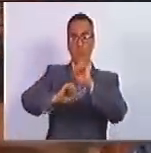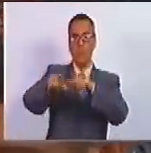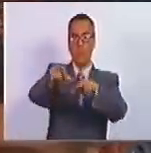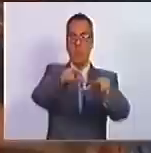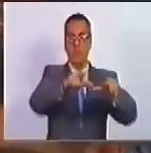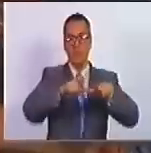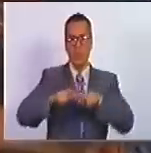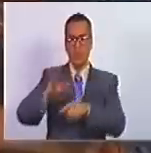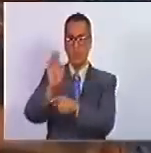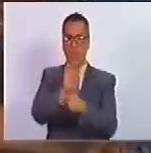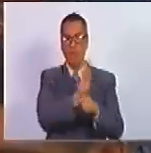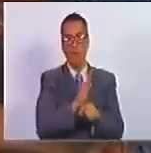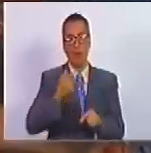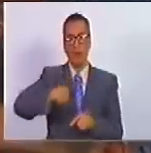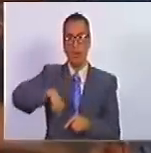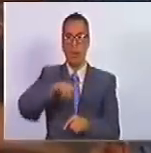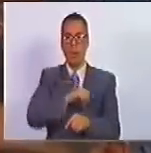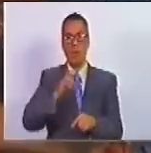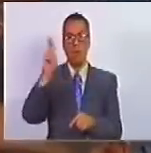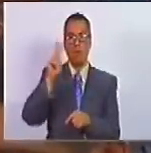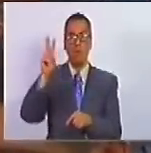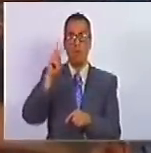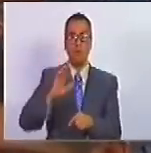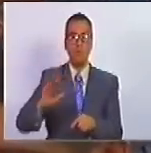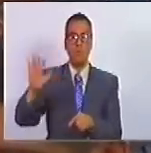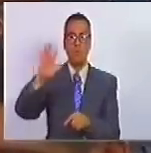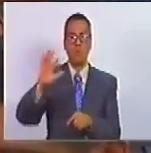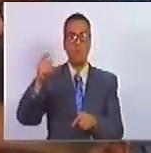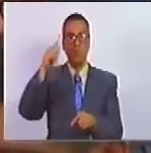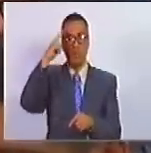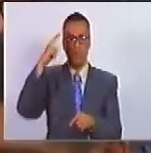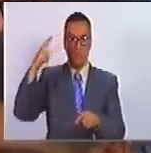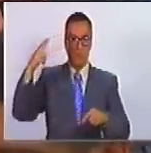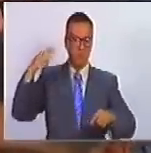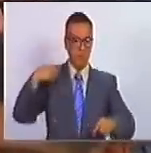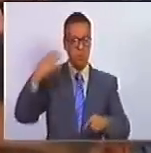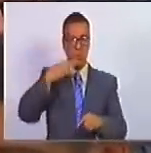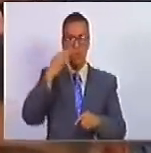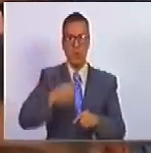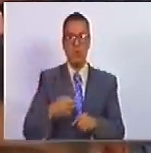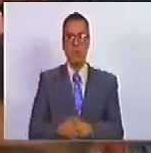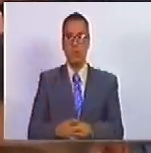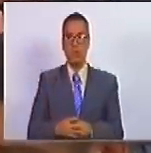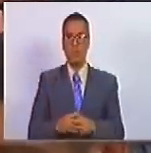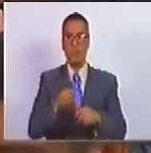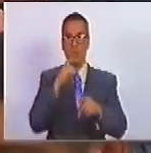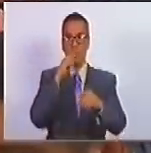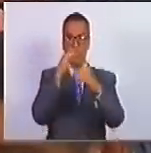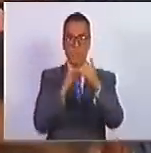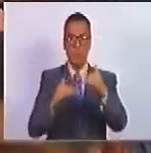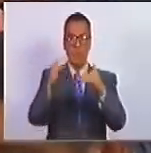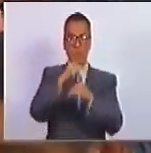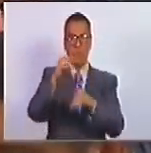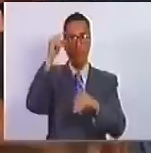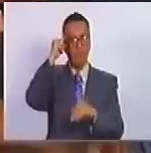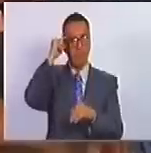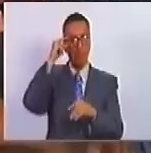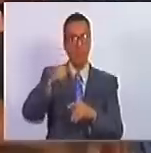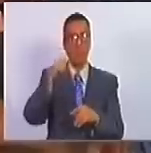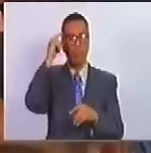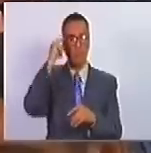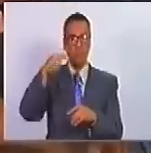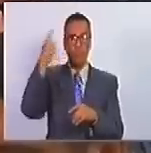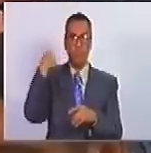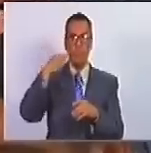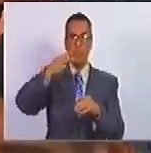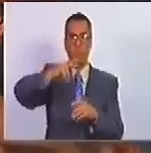de seguridad de nuestra República. Por eso hay que honrarlos. Hay que enaltecer este día. Ayer el